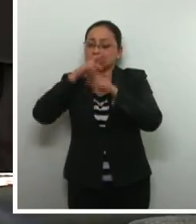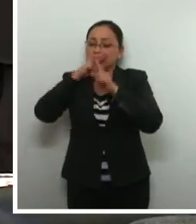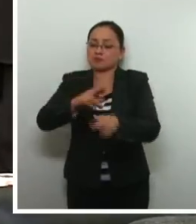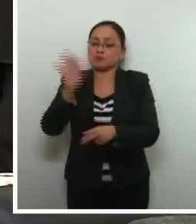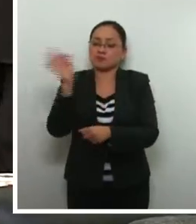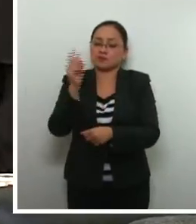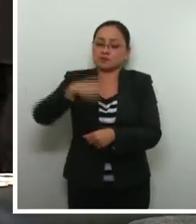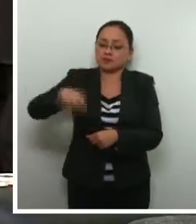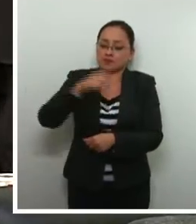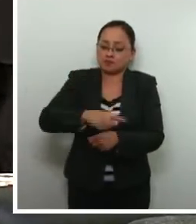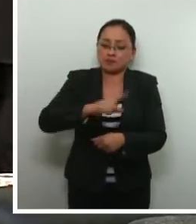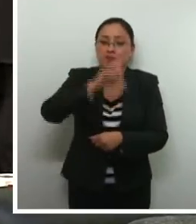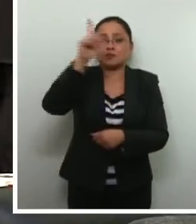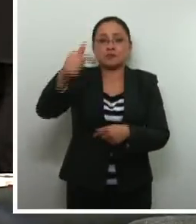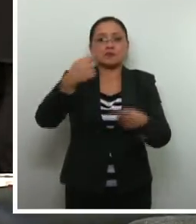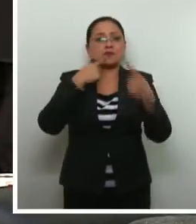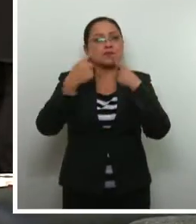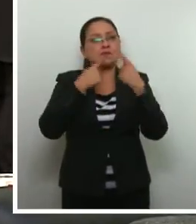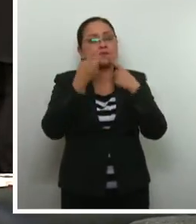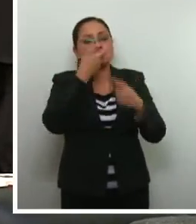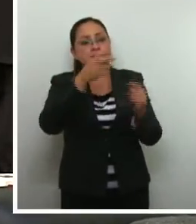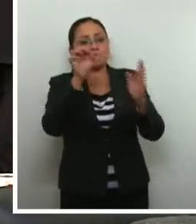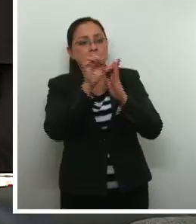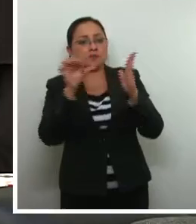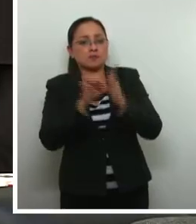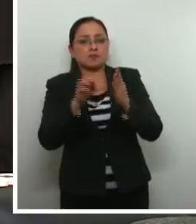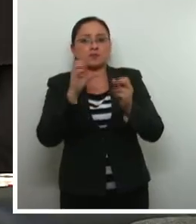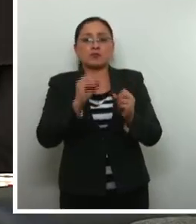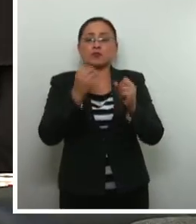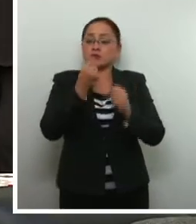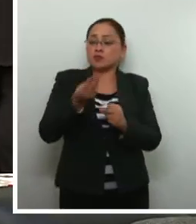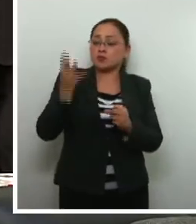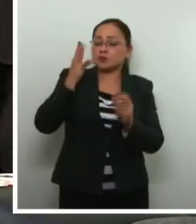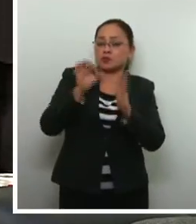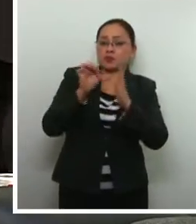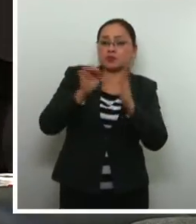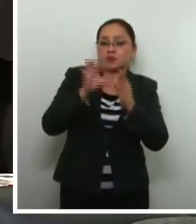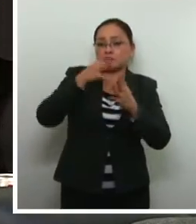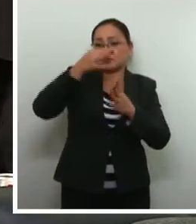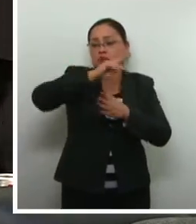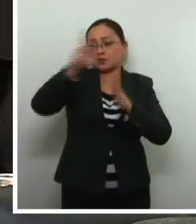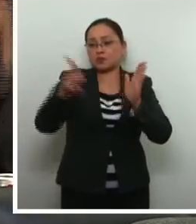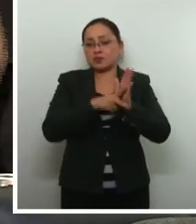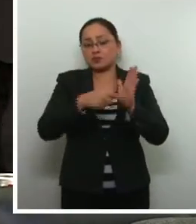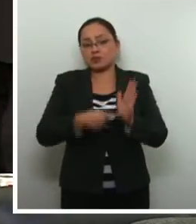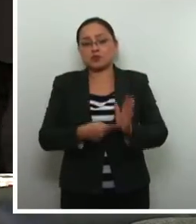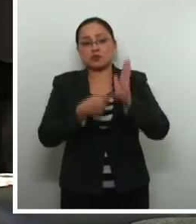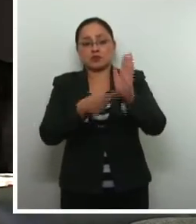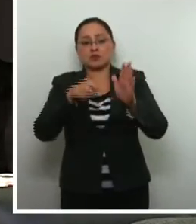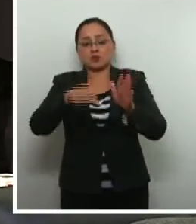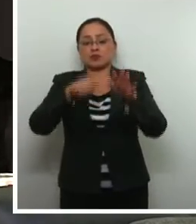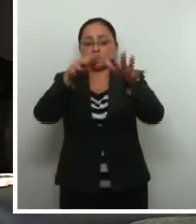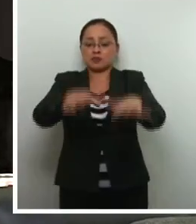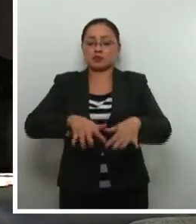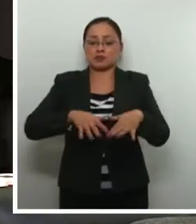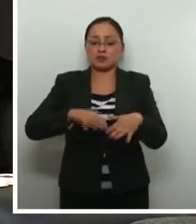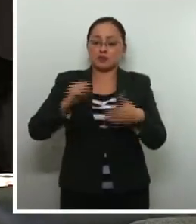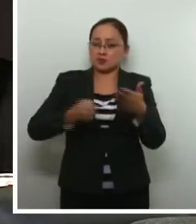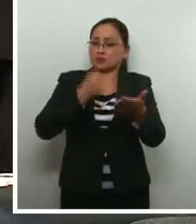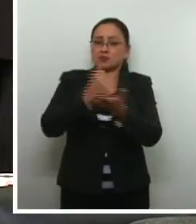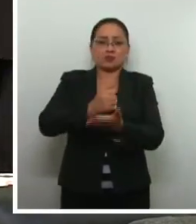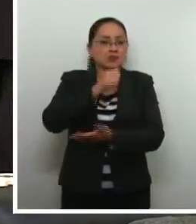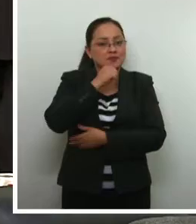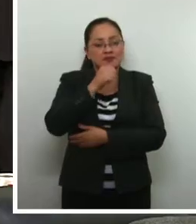alegar después que el artículo o los artículos que fueron motivo de reservas presentadas en este Pleno no han sido